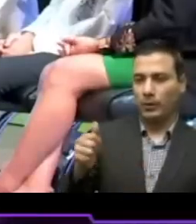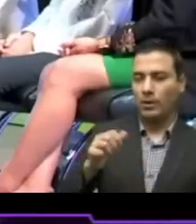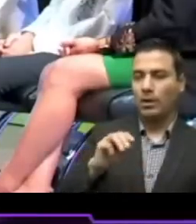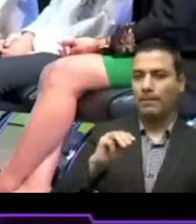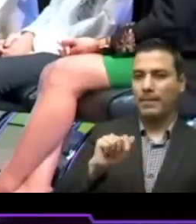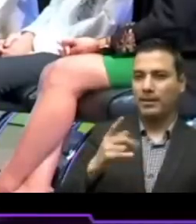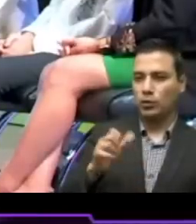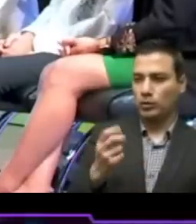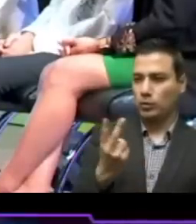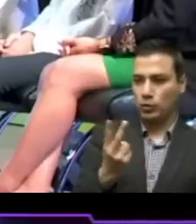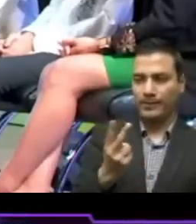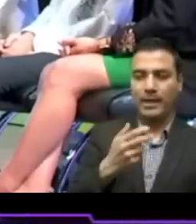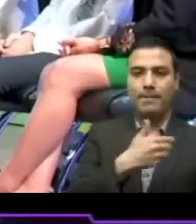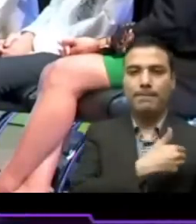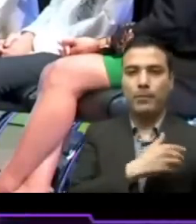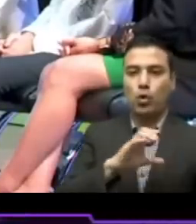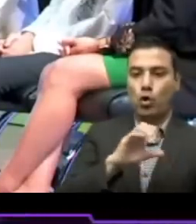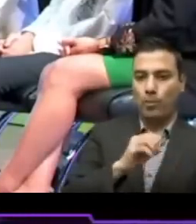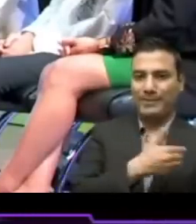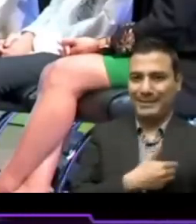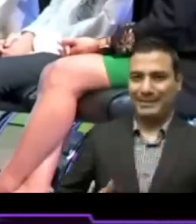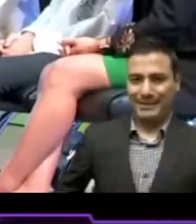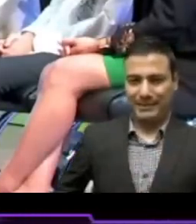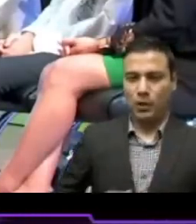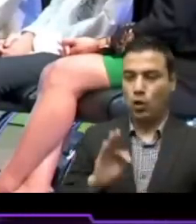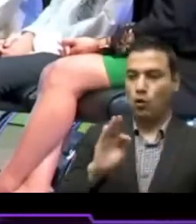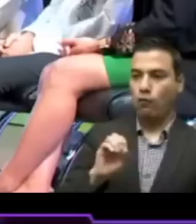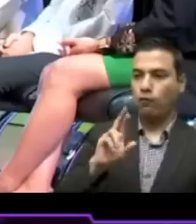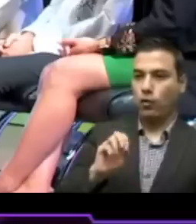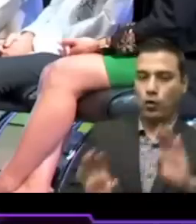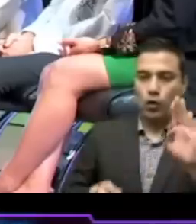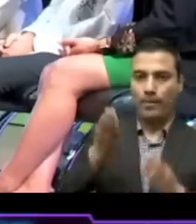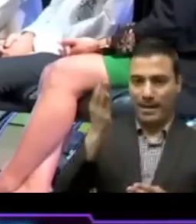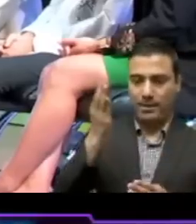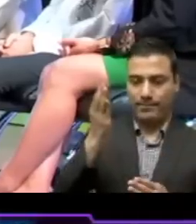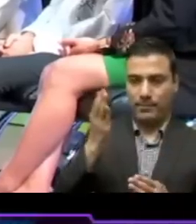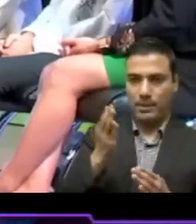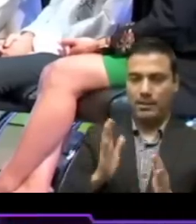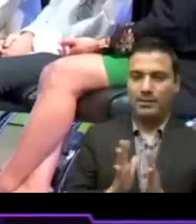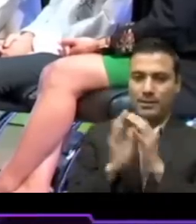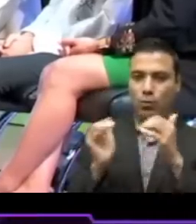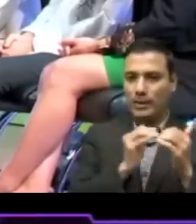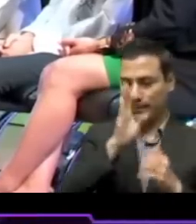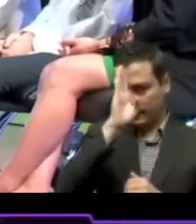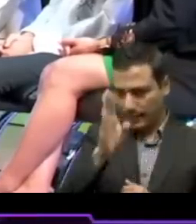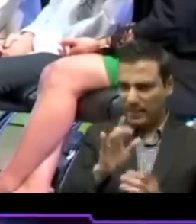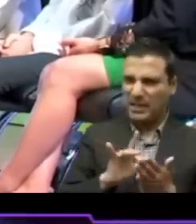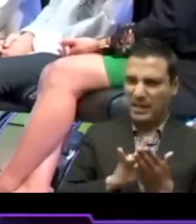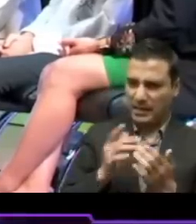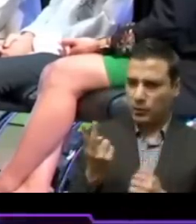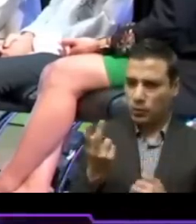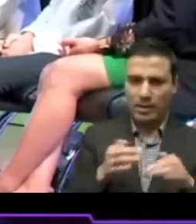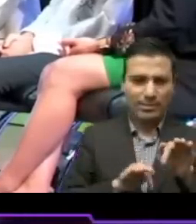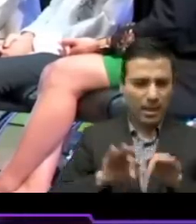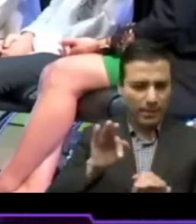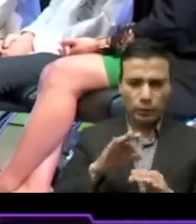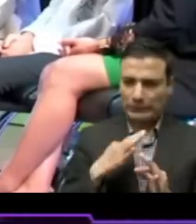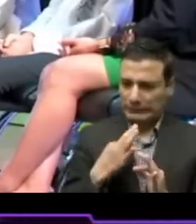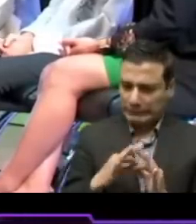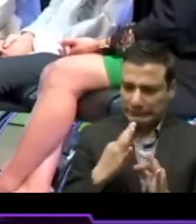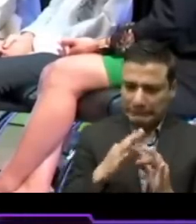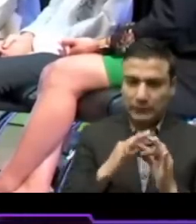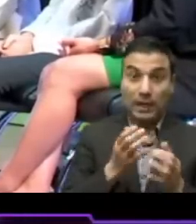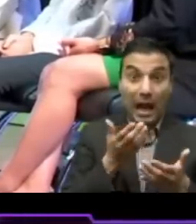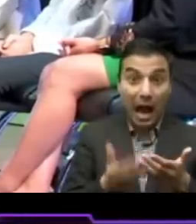de la Democracia moderna por su insistencia tenacidad que en buena medida es la razón de ser de que hoy aquí en México